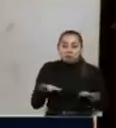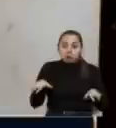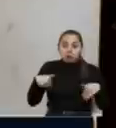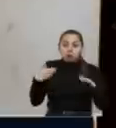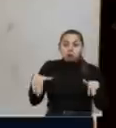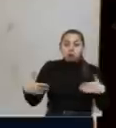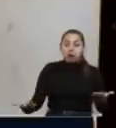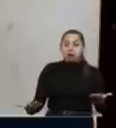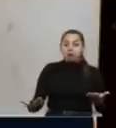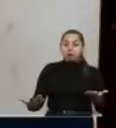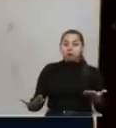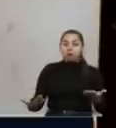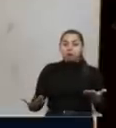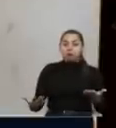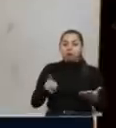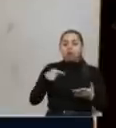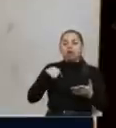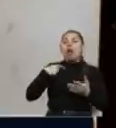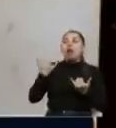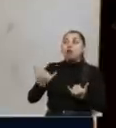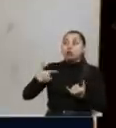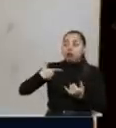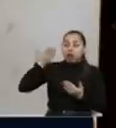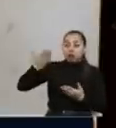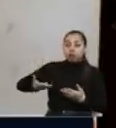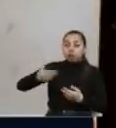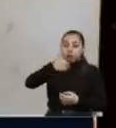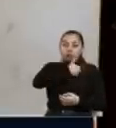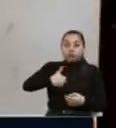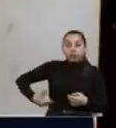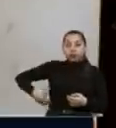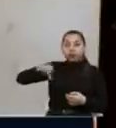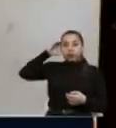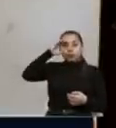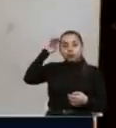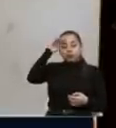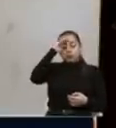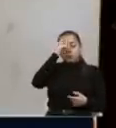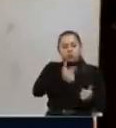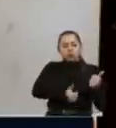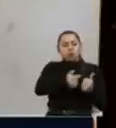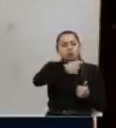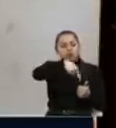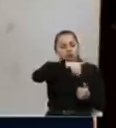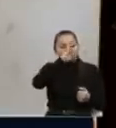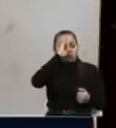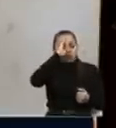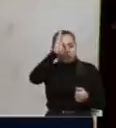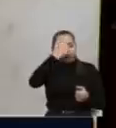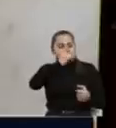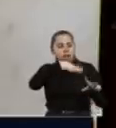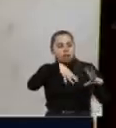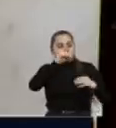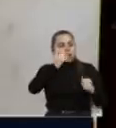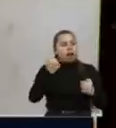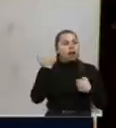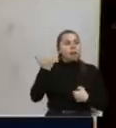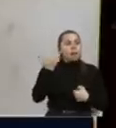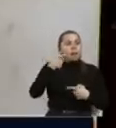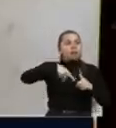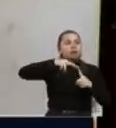Y algo en lo que está empeñado el presidente. ¿Cuál es el futuro de estos soldados cuando salen de las fuerzas?